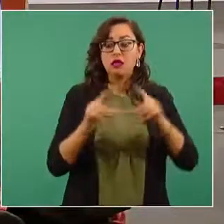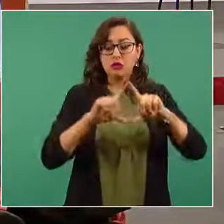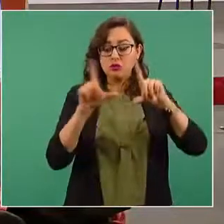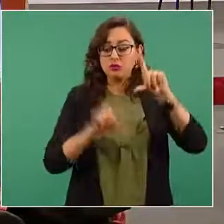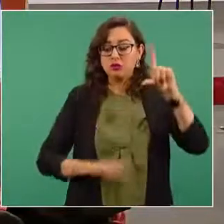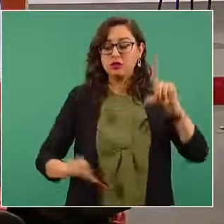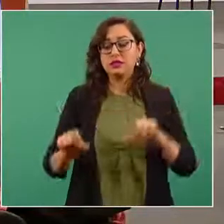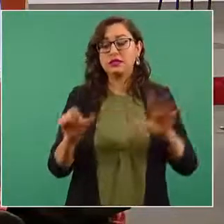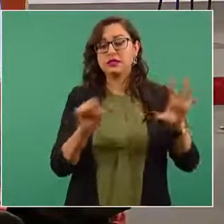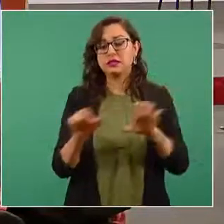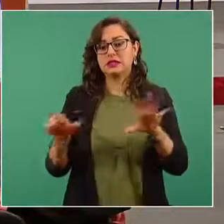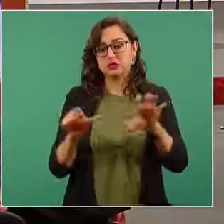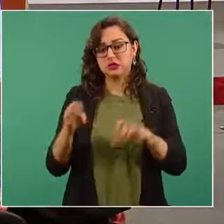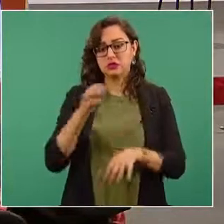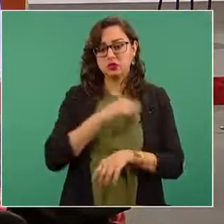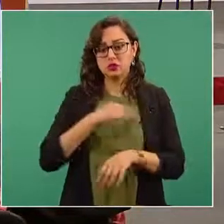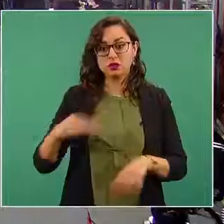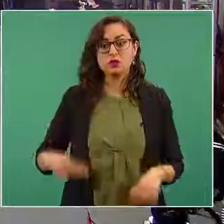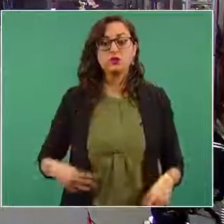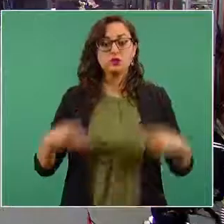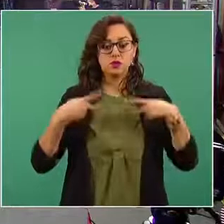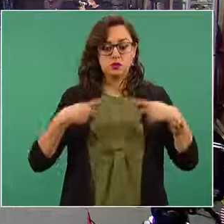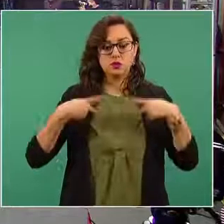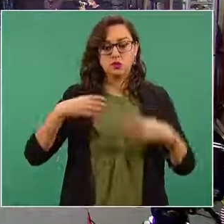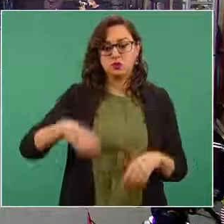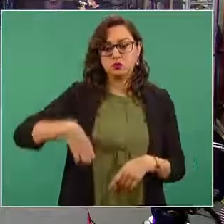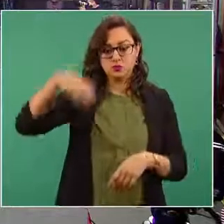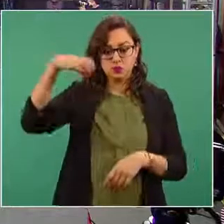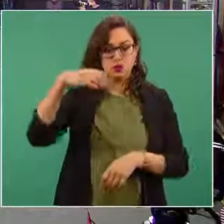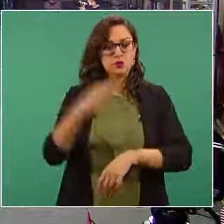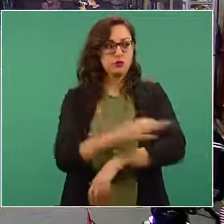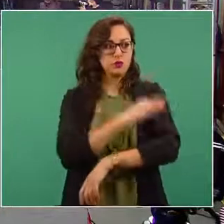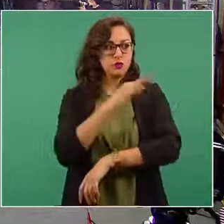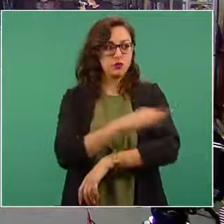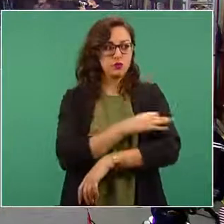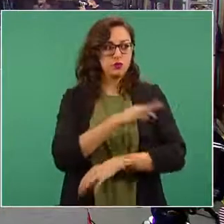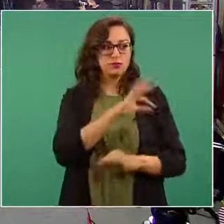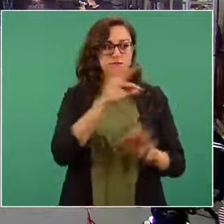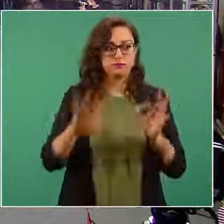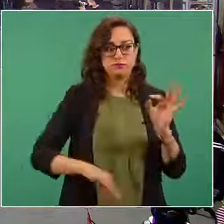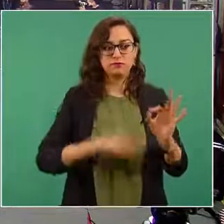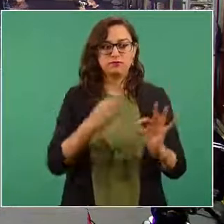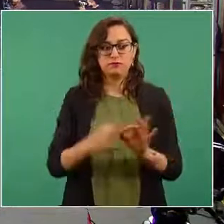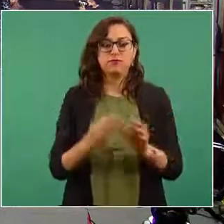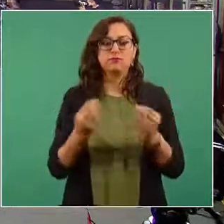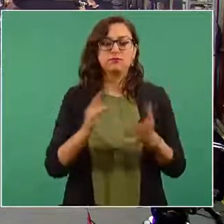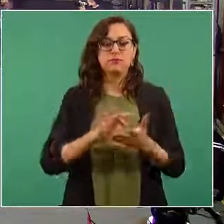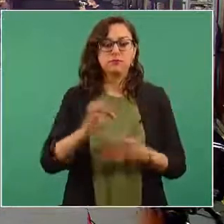Eso es cuanto. Muchas gracias.